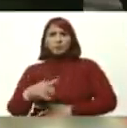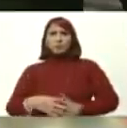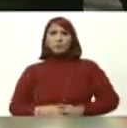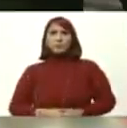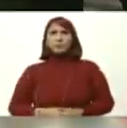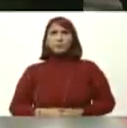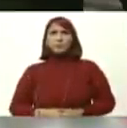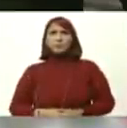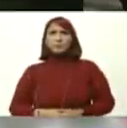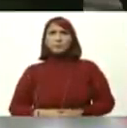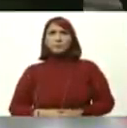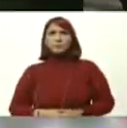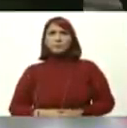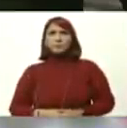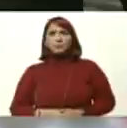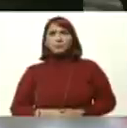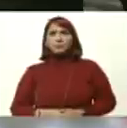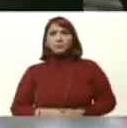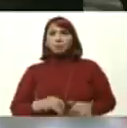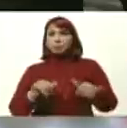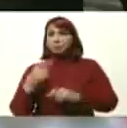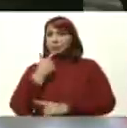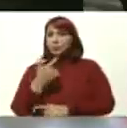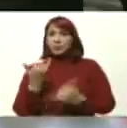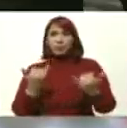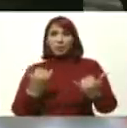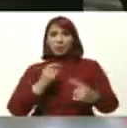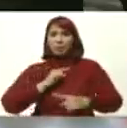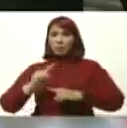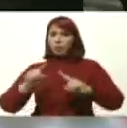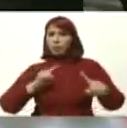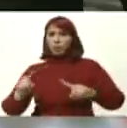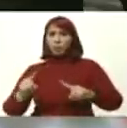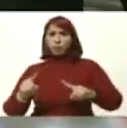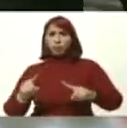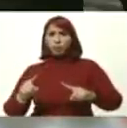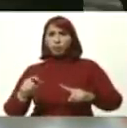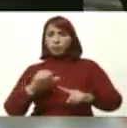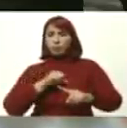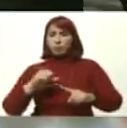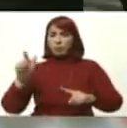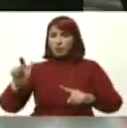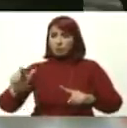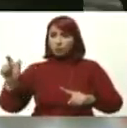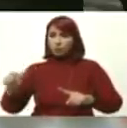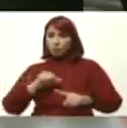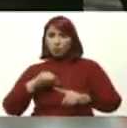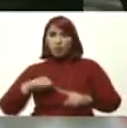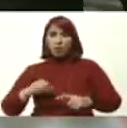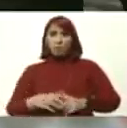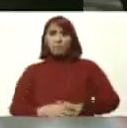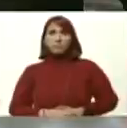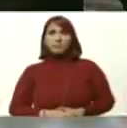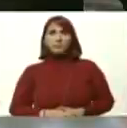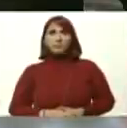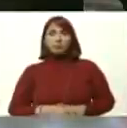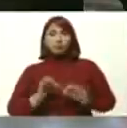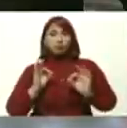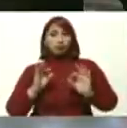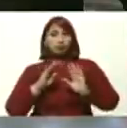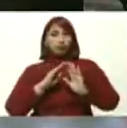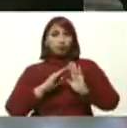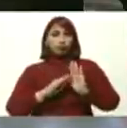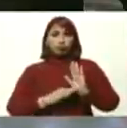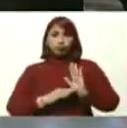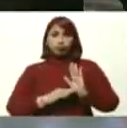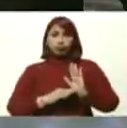Los vamos a buscar. Lo mismo digo ahora. Le he dado instrucciones personales y precisas